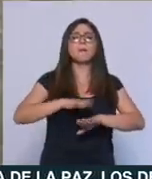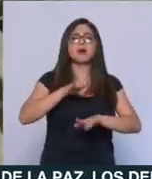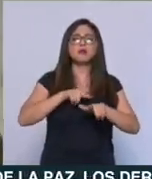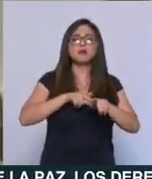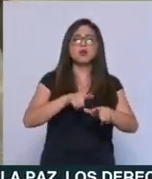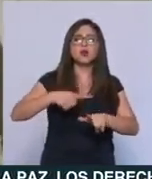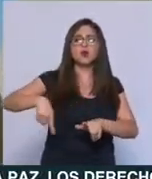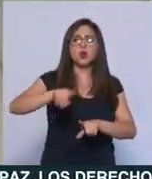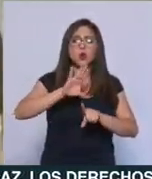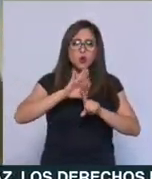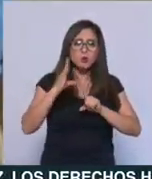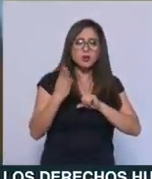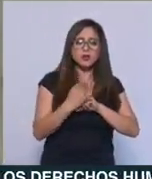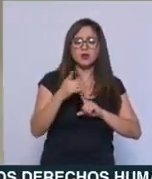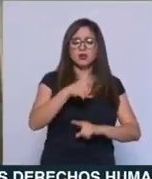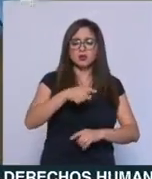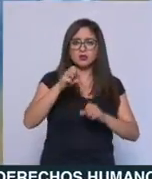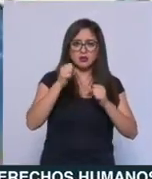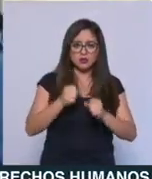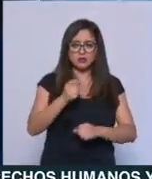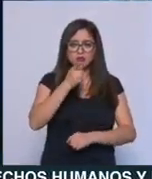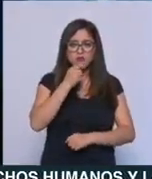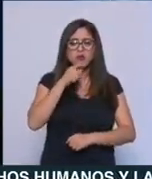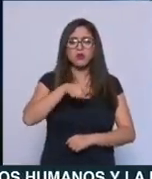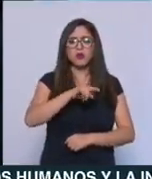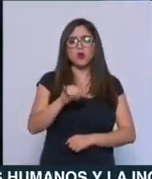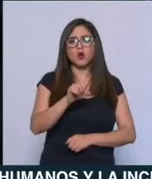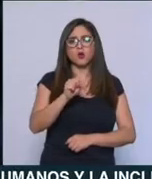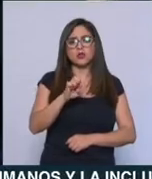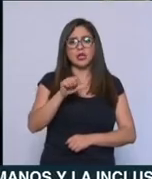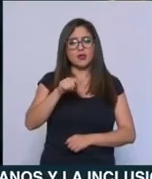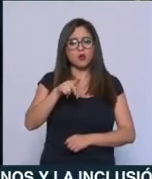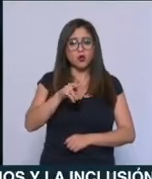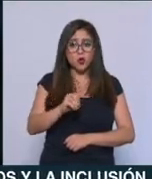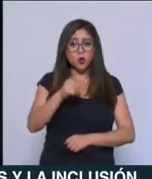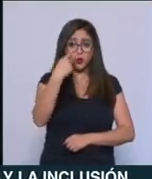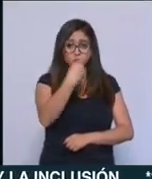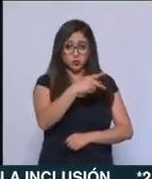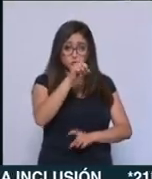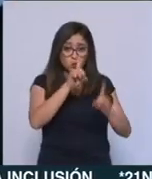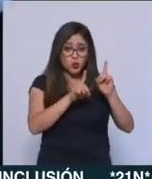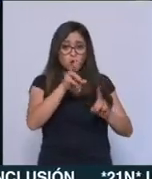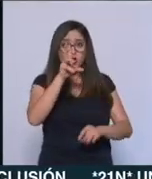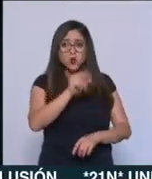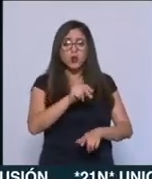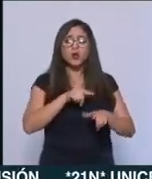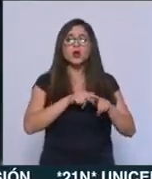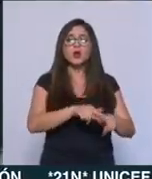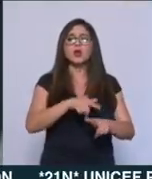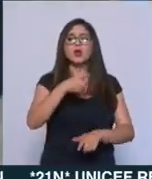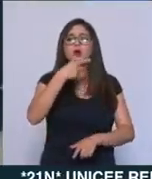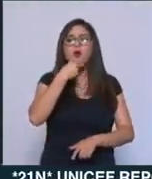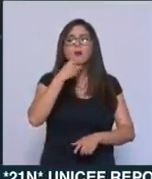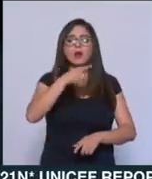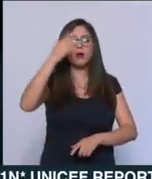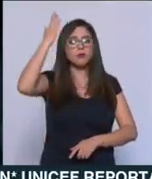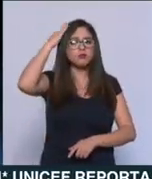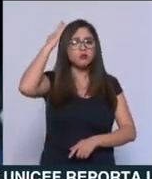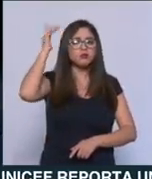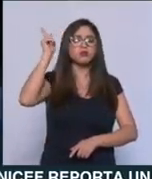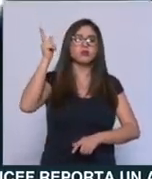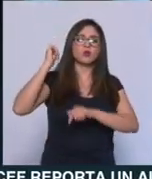la Comisión Estatal de Seguridad Pública de José Antonio Ortiz Guarneros no está en duda. Sigue José Antonio Ortiz Guarneros al frente de